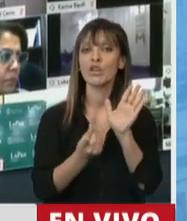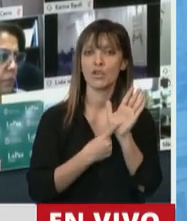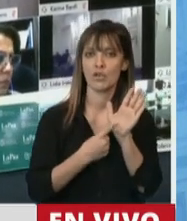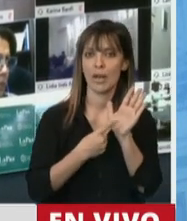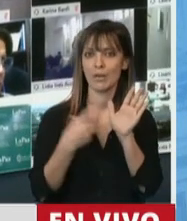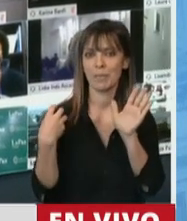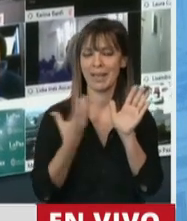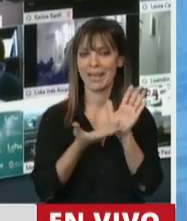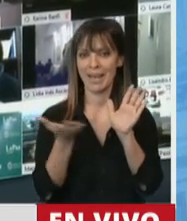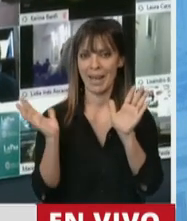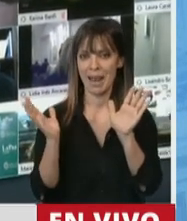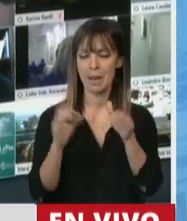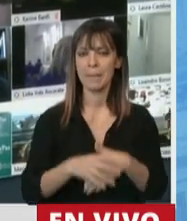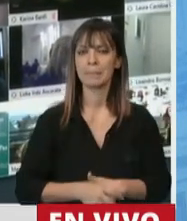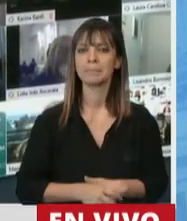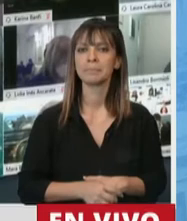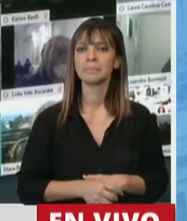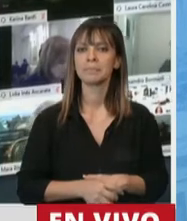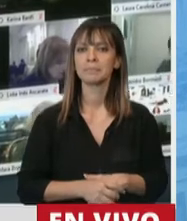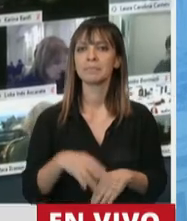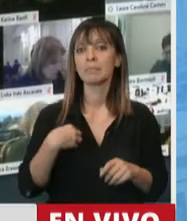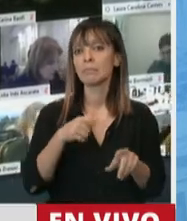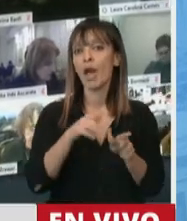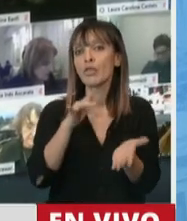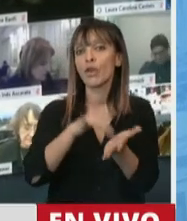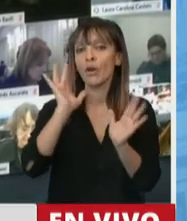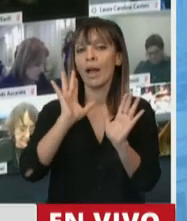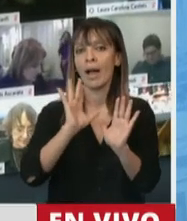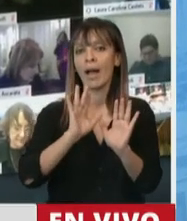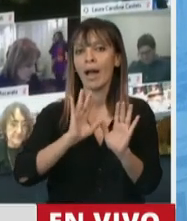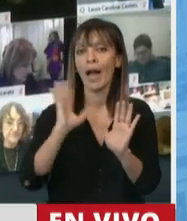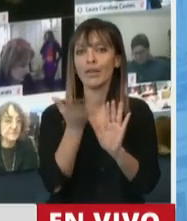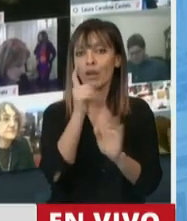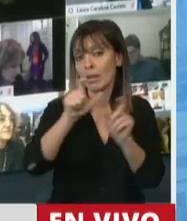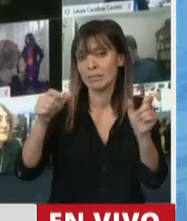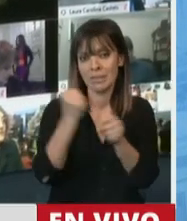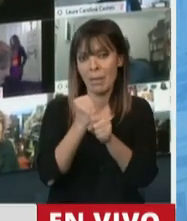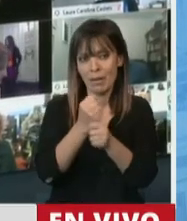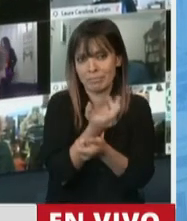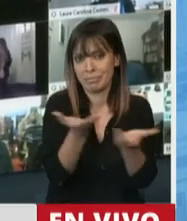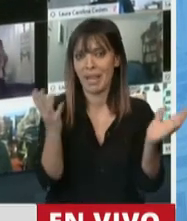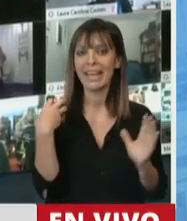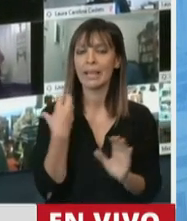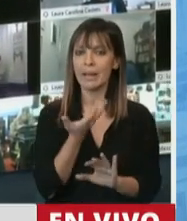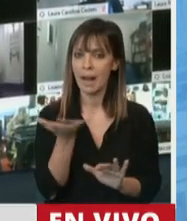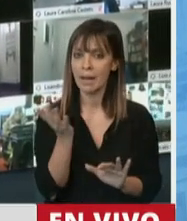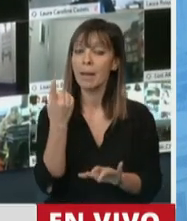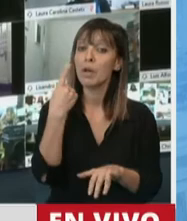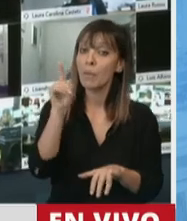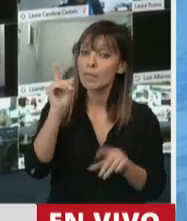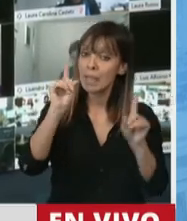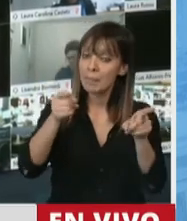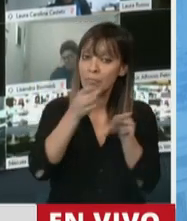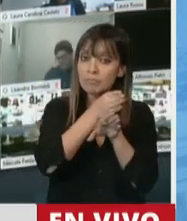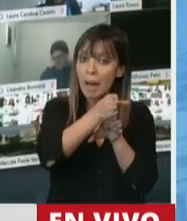general, digamos, que abarca a todo el mundo laboral argentino, pero que después cada uno de